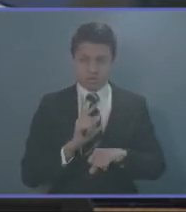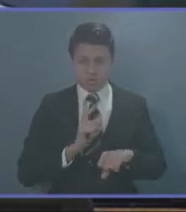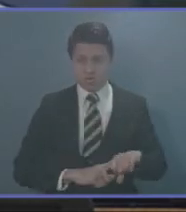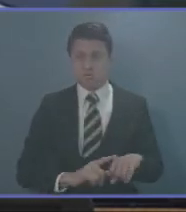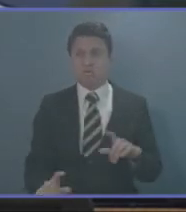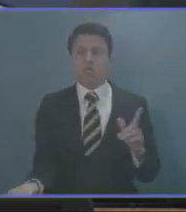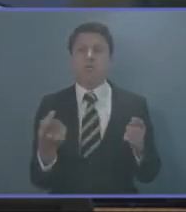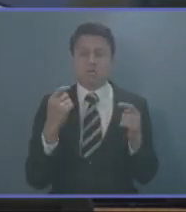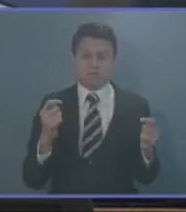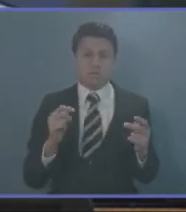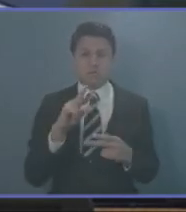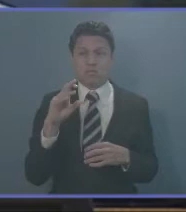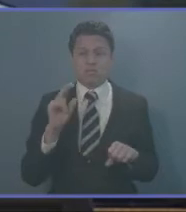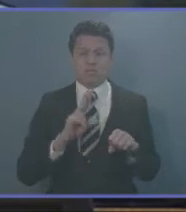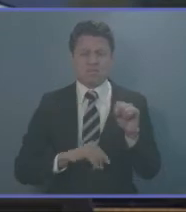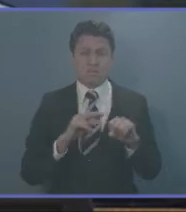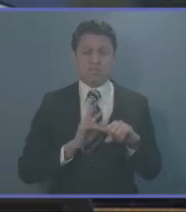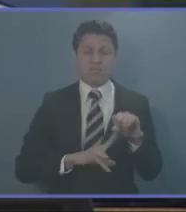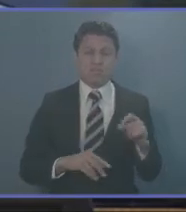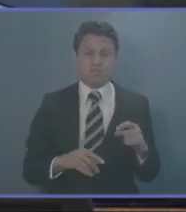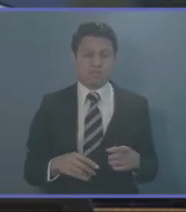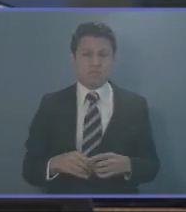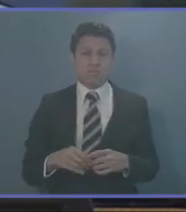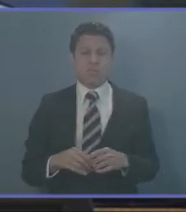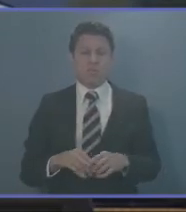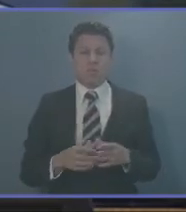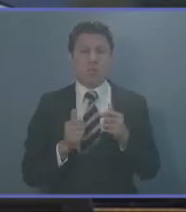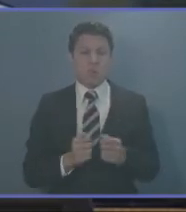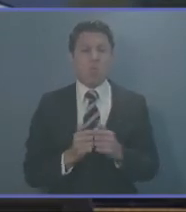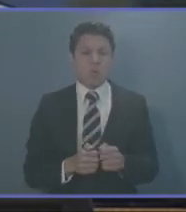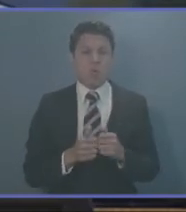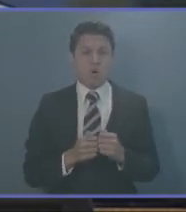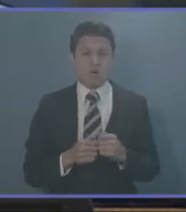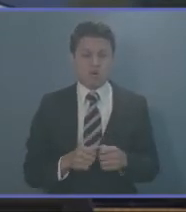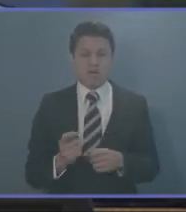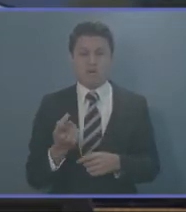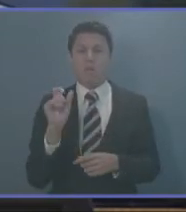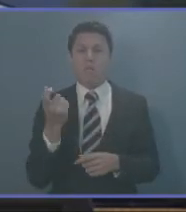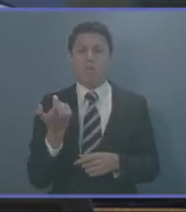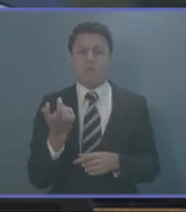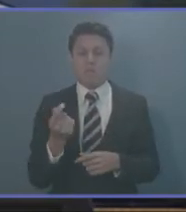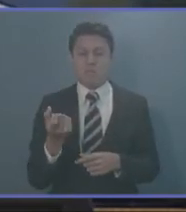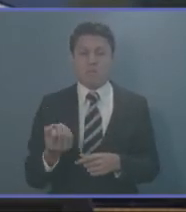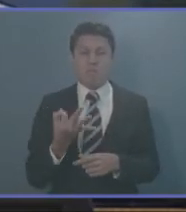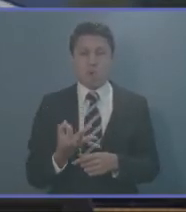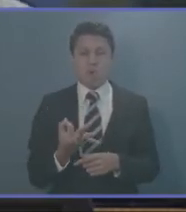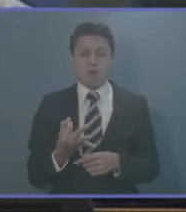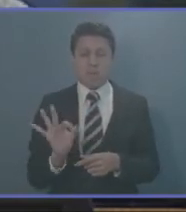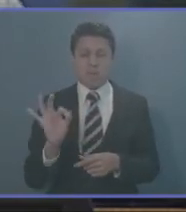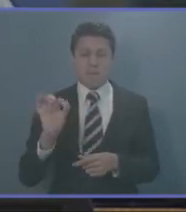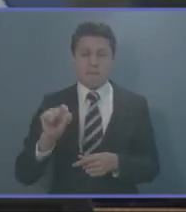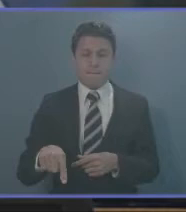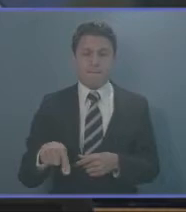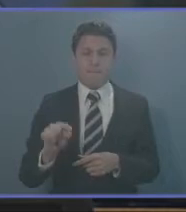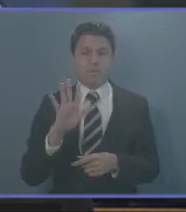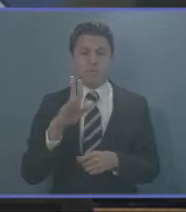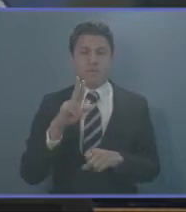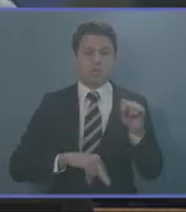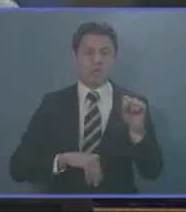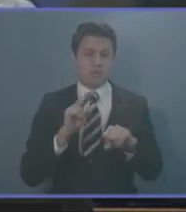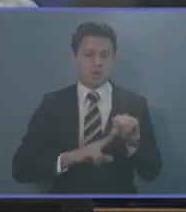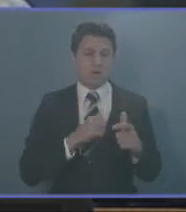patronales, $20. Aparatos electrónicos que funcionan a través de monedas por cada una, $5.